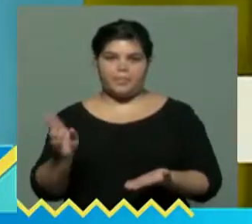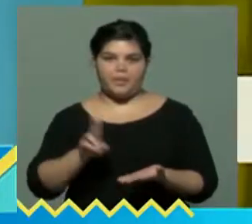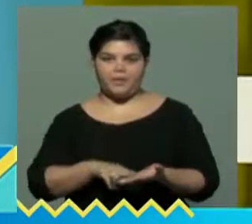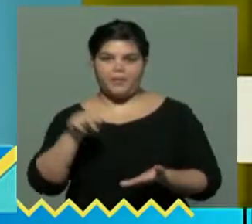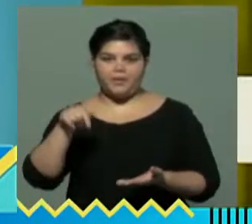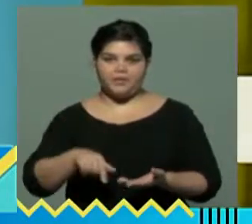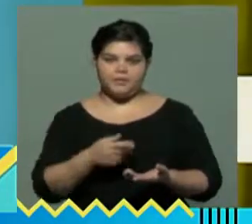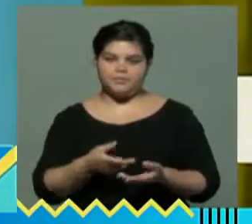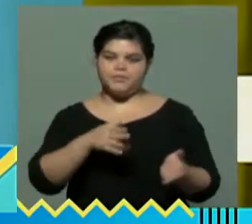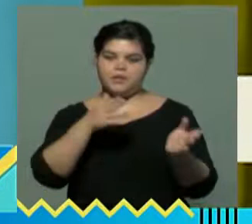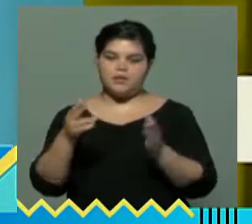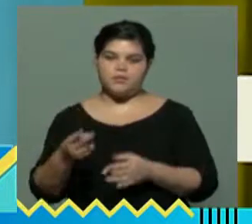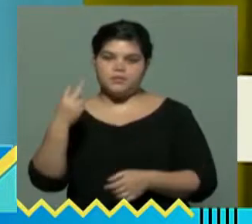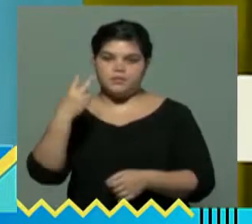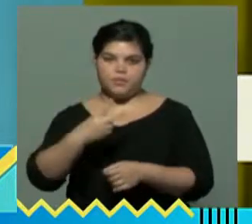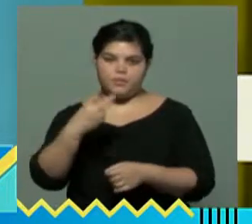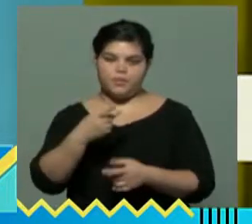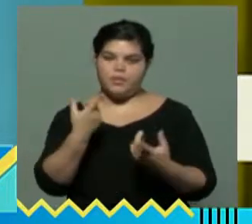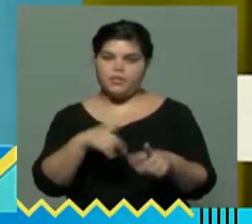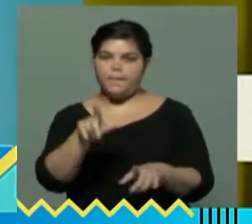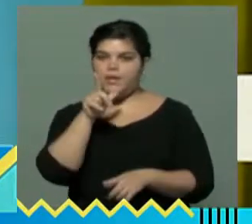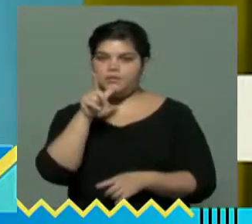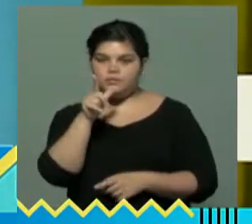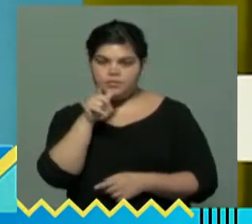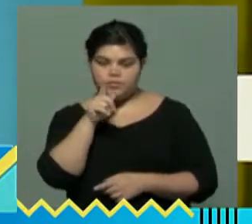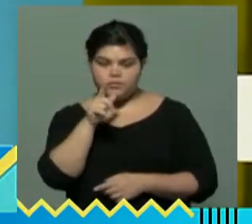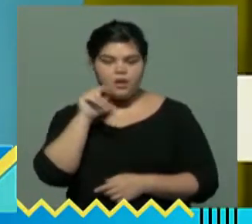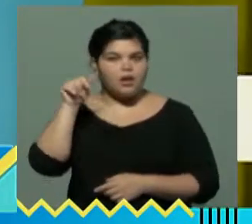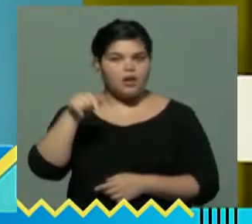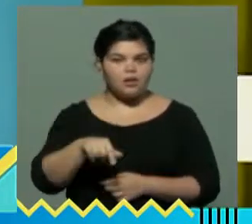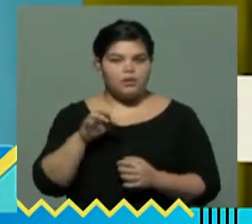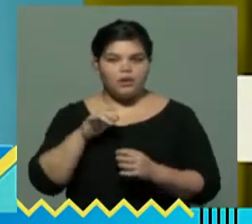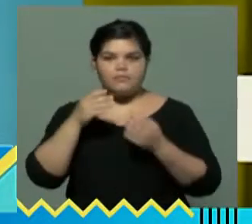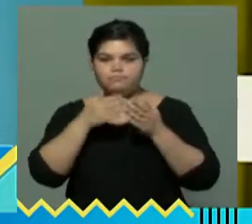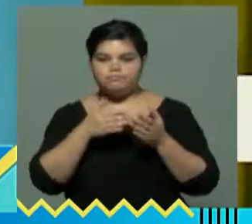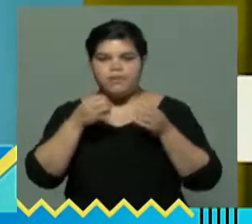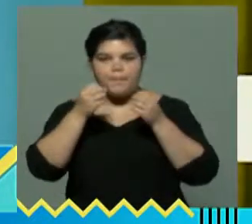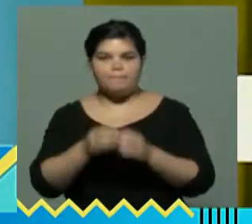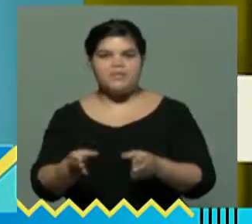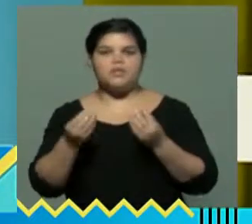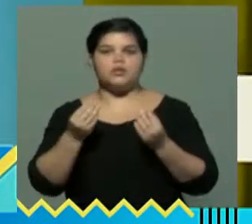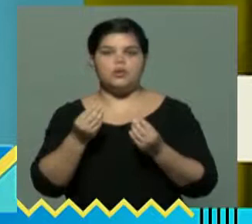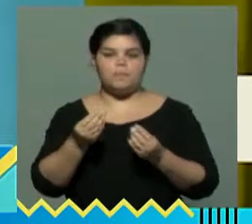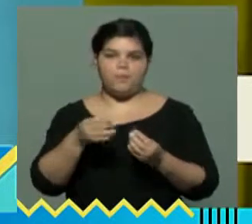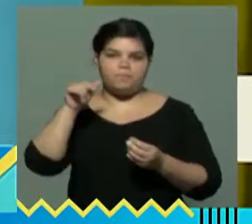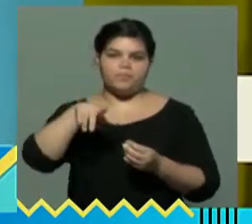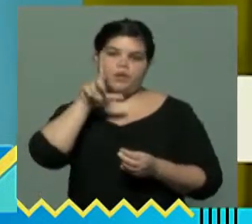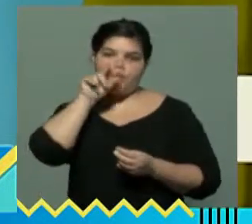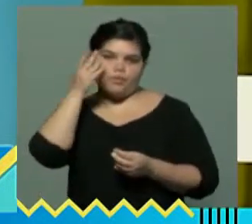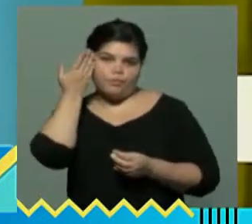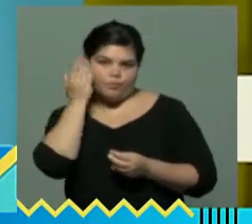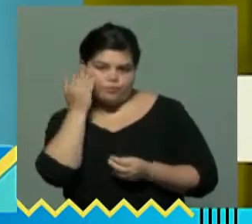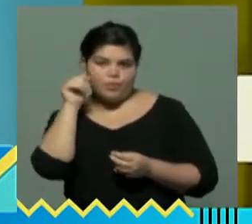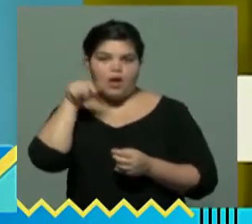Regresamos entonces al segundo bloque de Distintos Parecidos y vamos a abrir este bloque con las redes sociales. ¿Qué es lo que se está diciendo